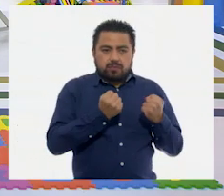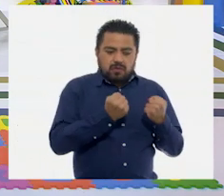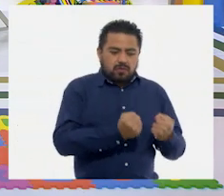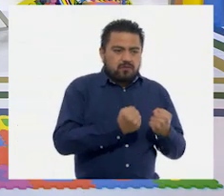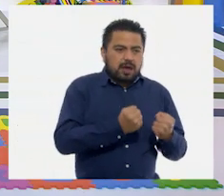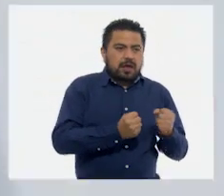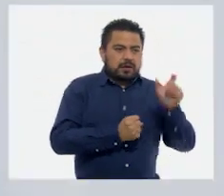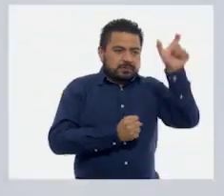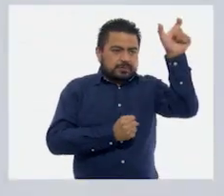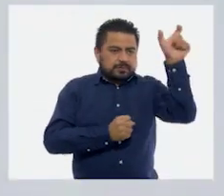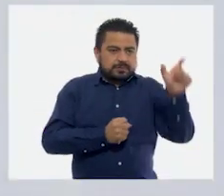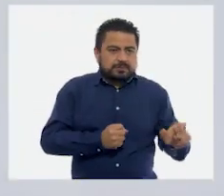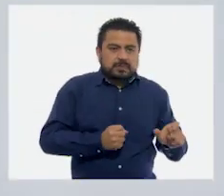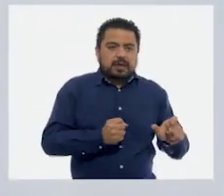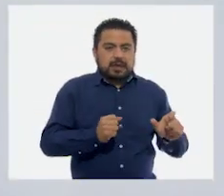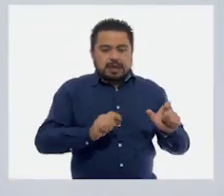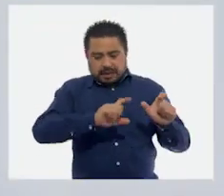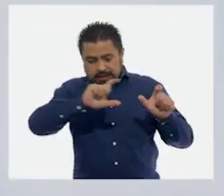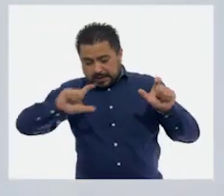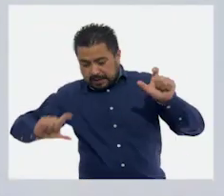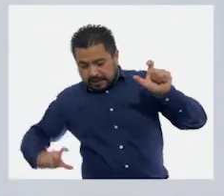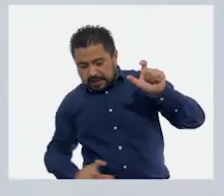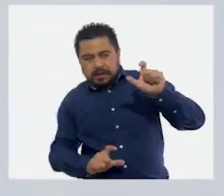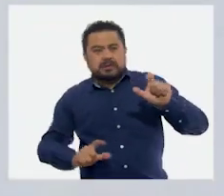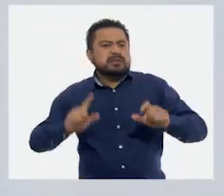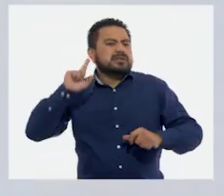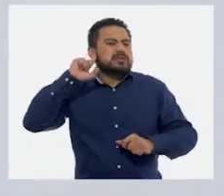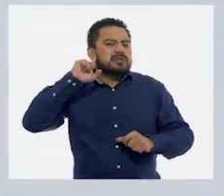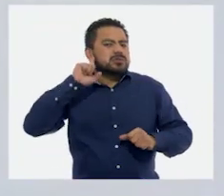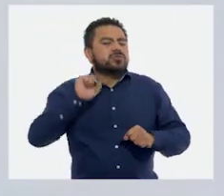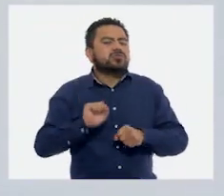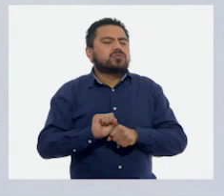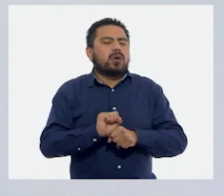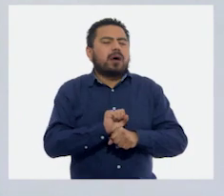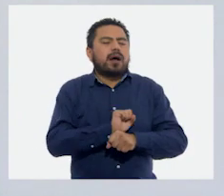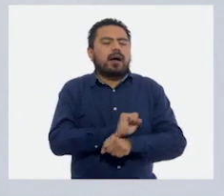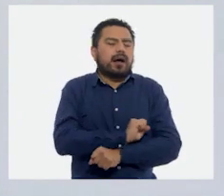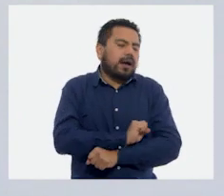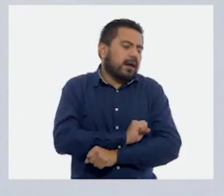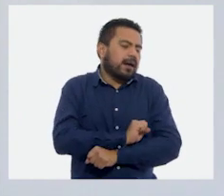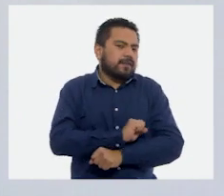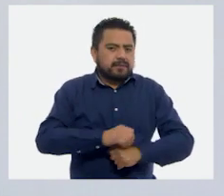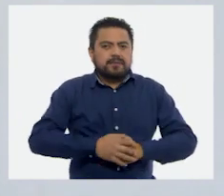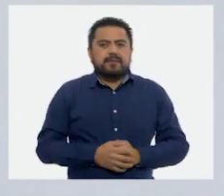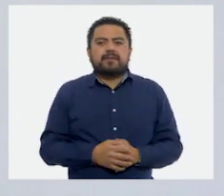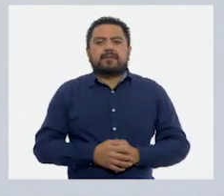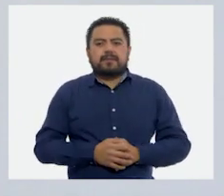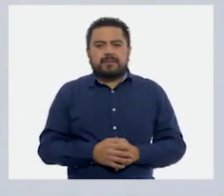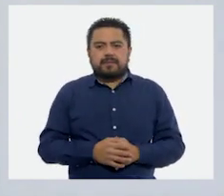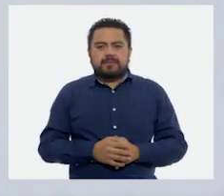fuertes. Ajá. Y abajo vamos a poner los sonidos suaves.